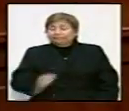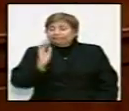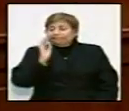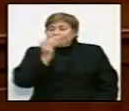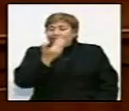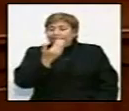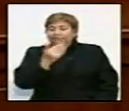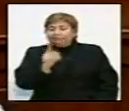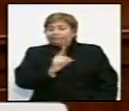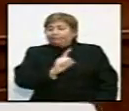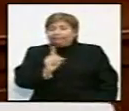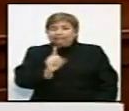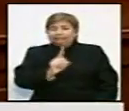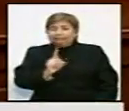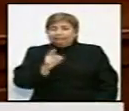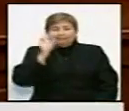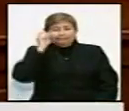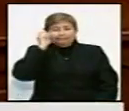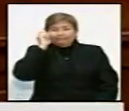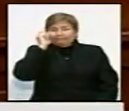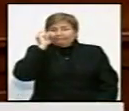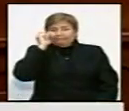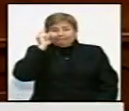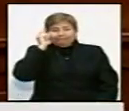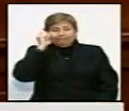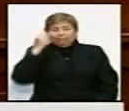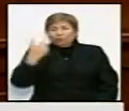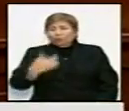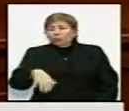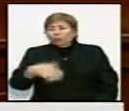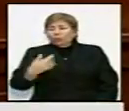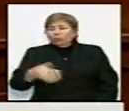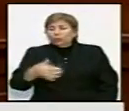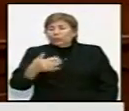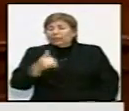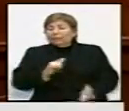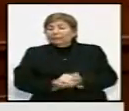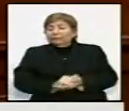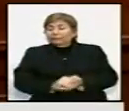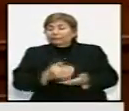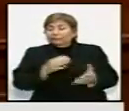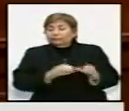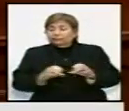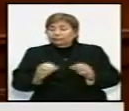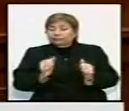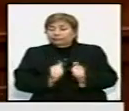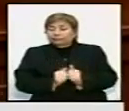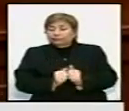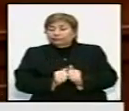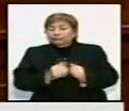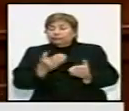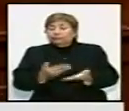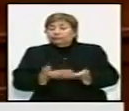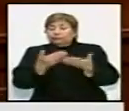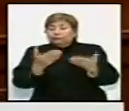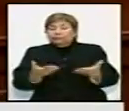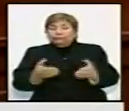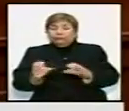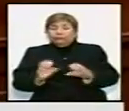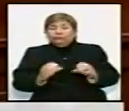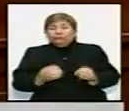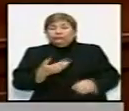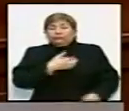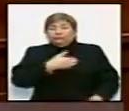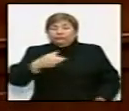Parece que todavía no entendemos la gravedad de los hechos que ha ocasionado